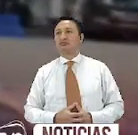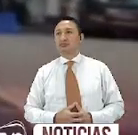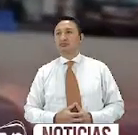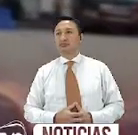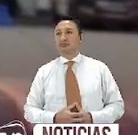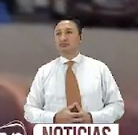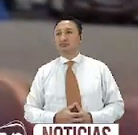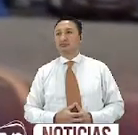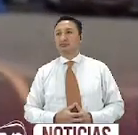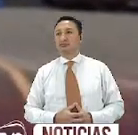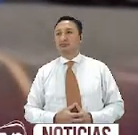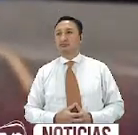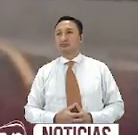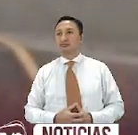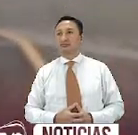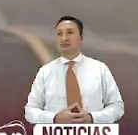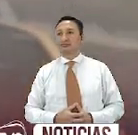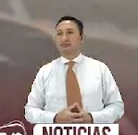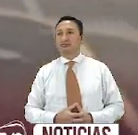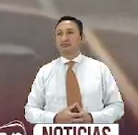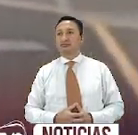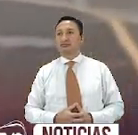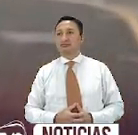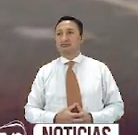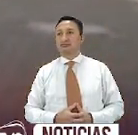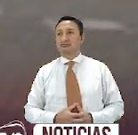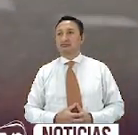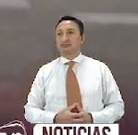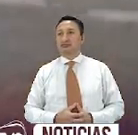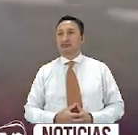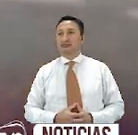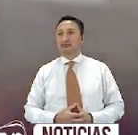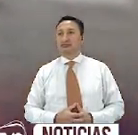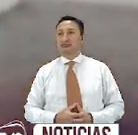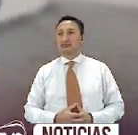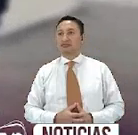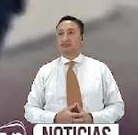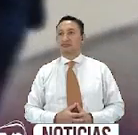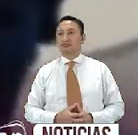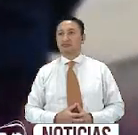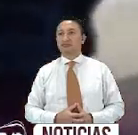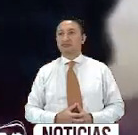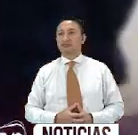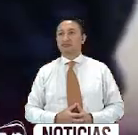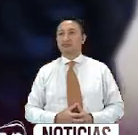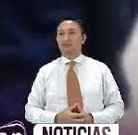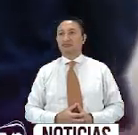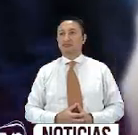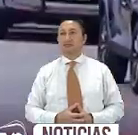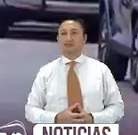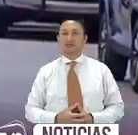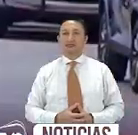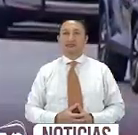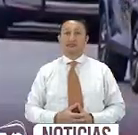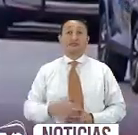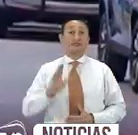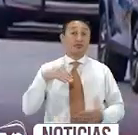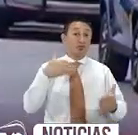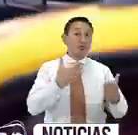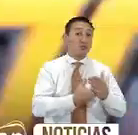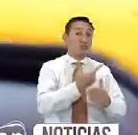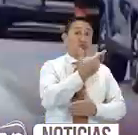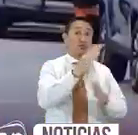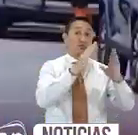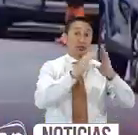Cayeron porque en la misma Corporación Nacional de Electricidad ya los tenían vistos. Llegaban a los domicilios